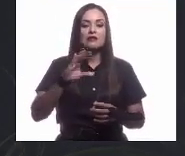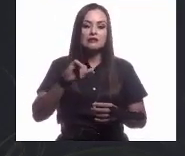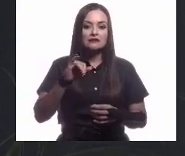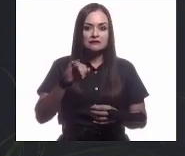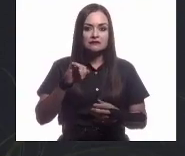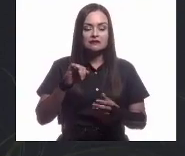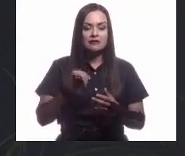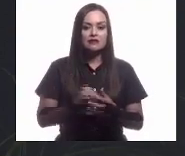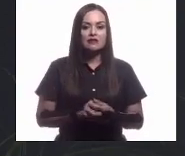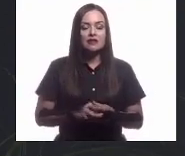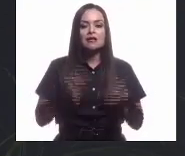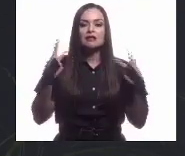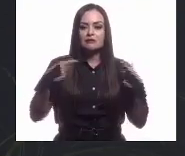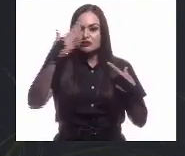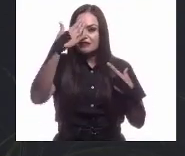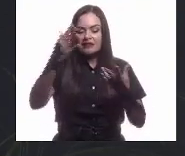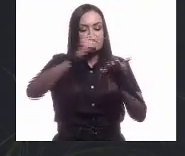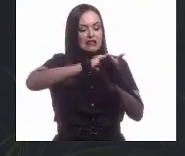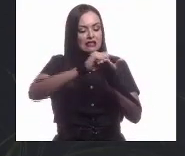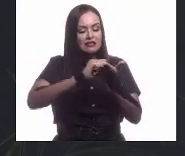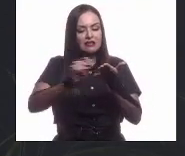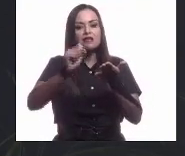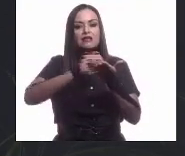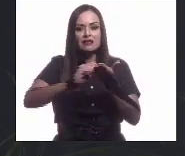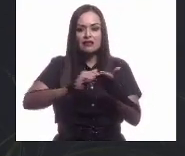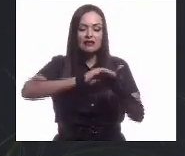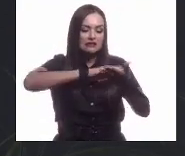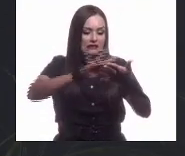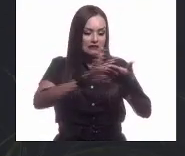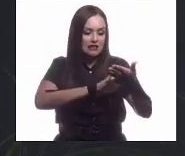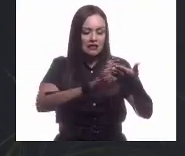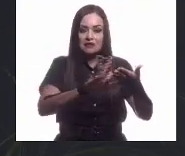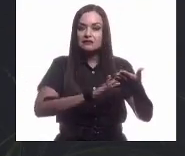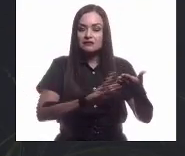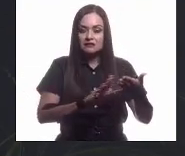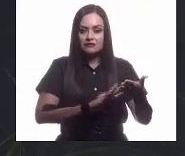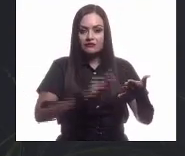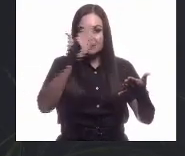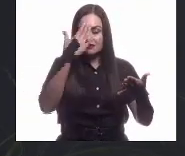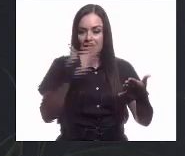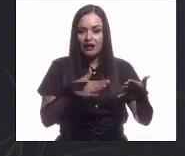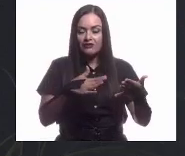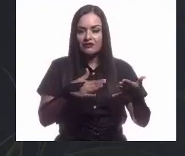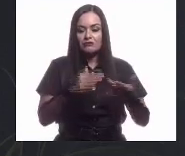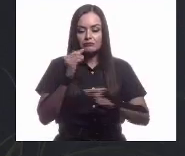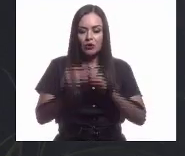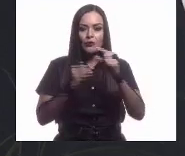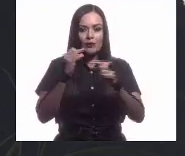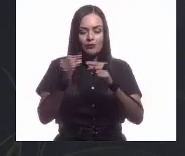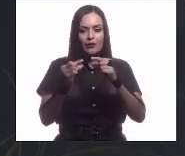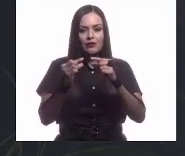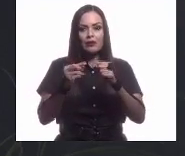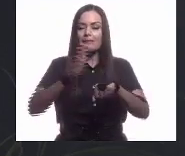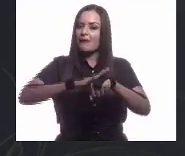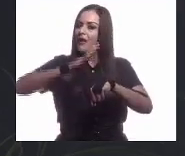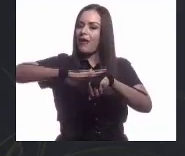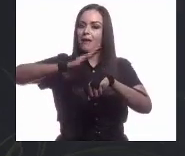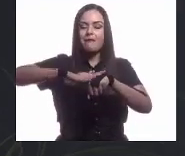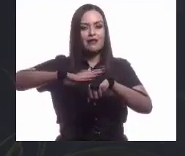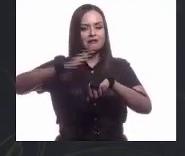de 15 o más años saben leer y escribir. Estamos abatiendo la informalidad. Trabajamos para que en